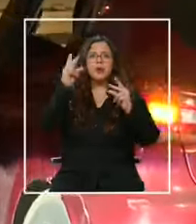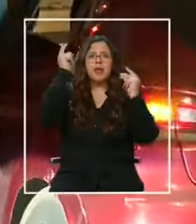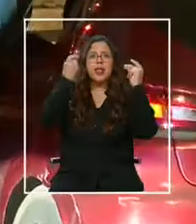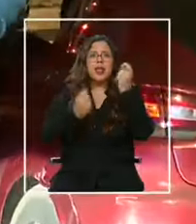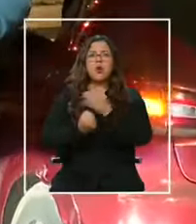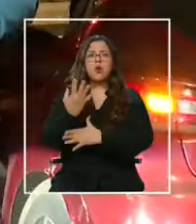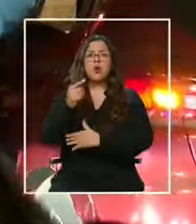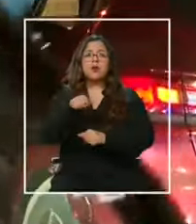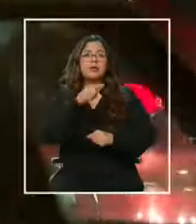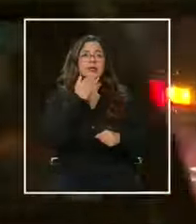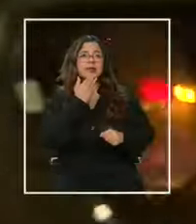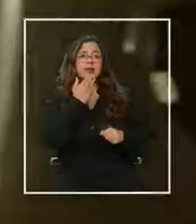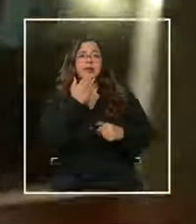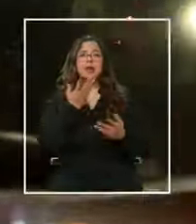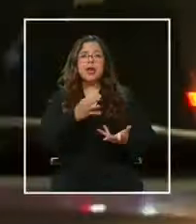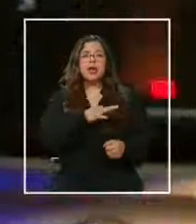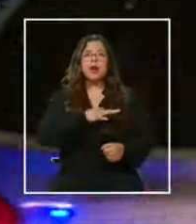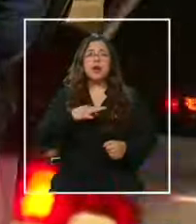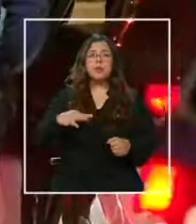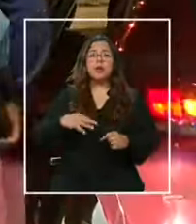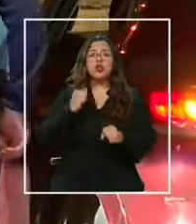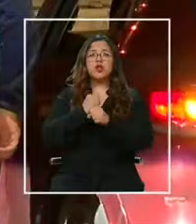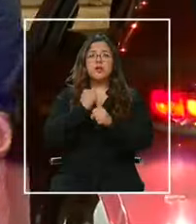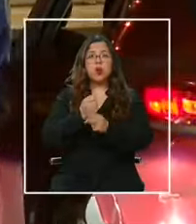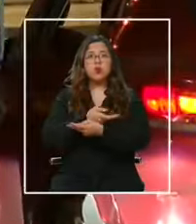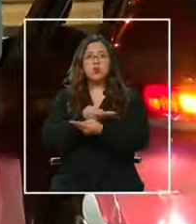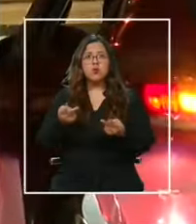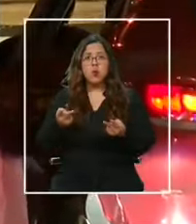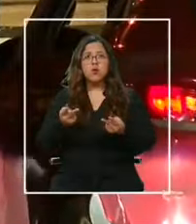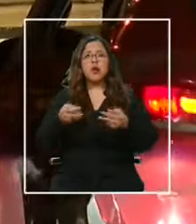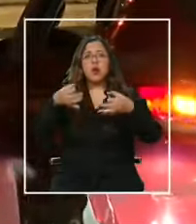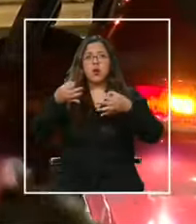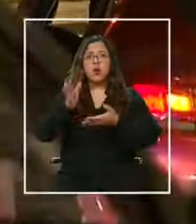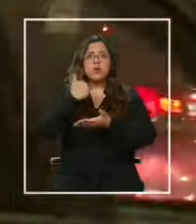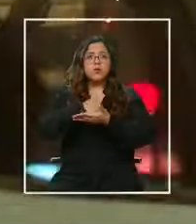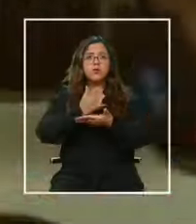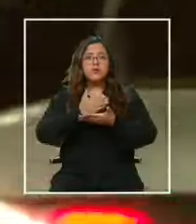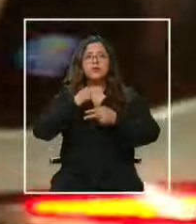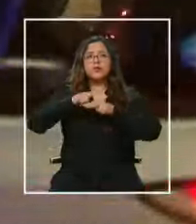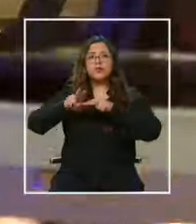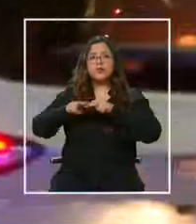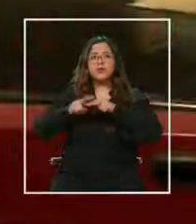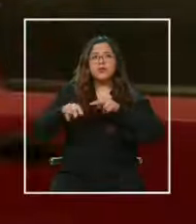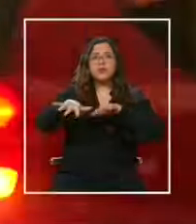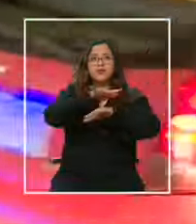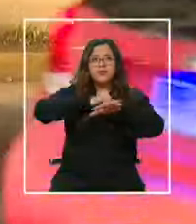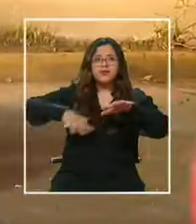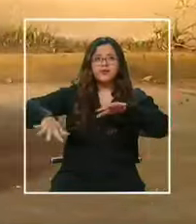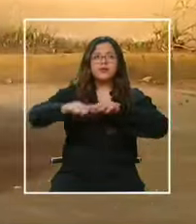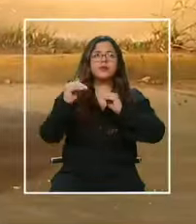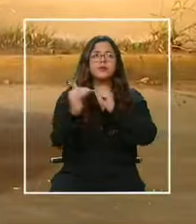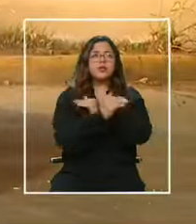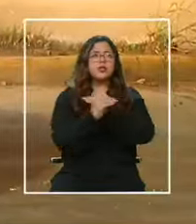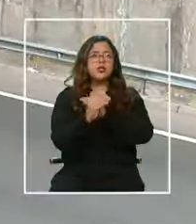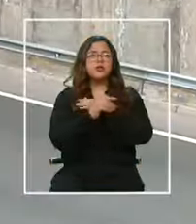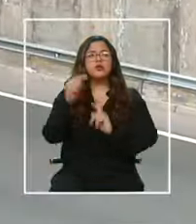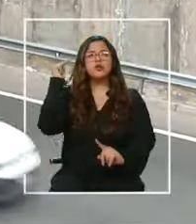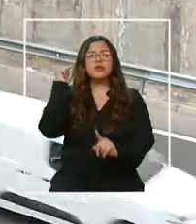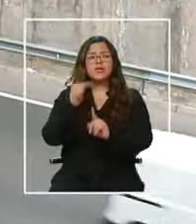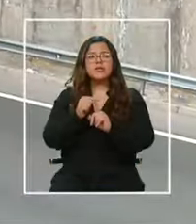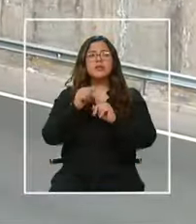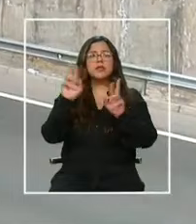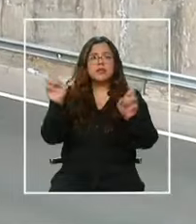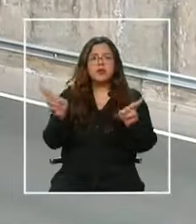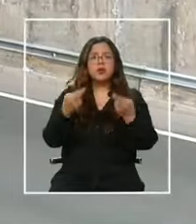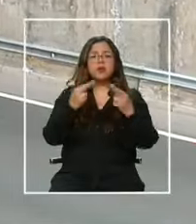innovación. Además, junto al Ministerio de Obras Públicas, se trabajará en un plan de mejoramiento de entorno de las autopistas. El objetivo es